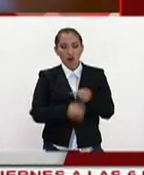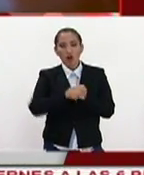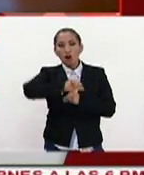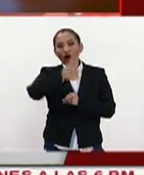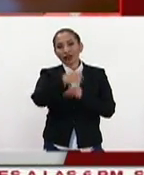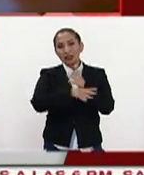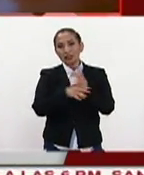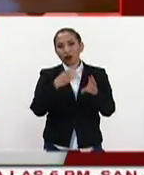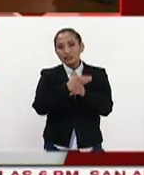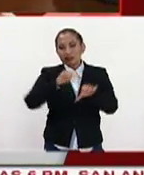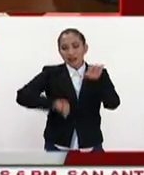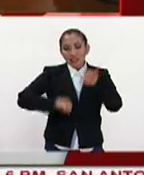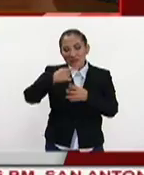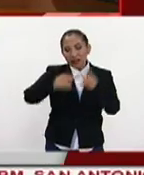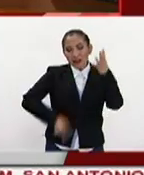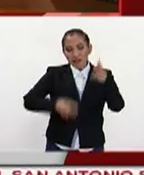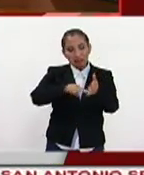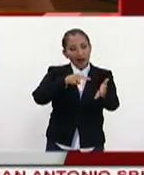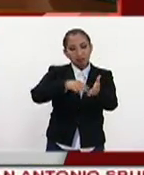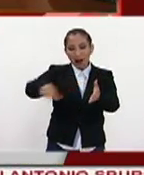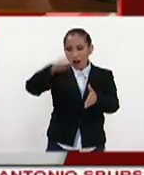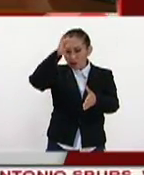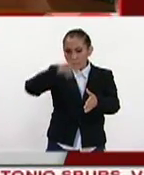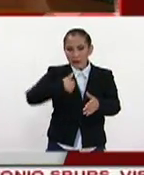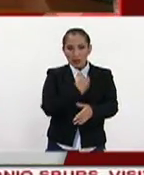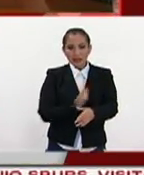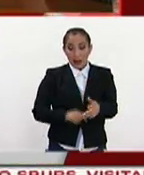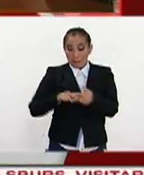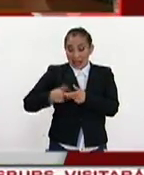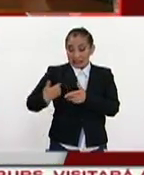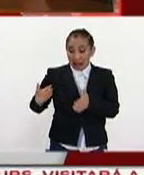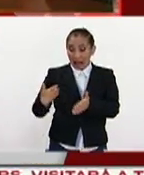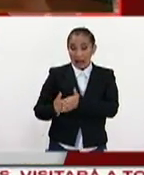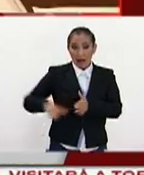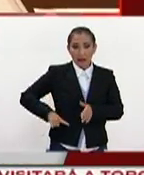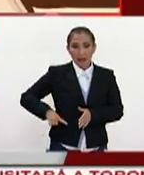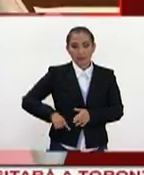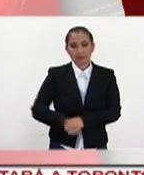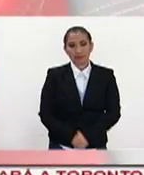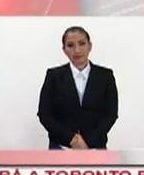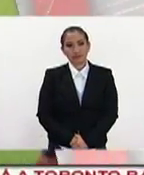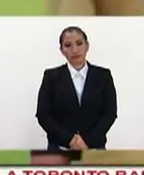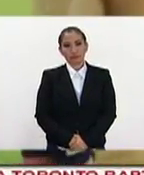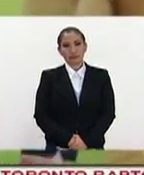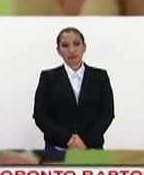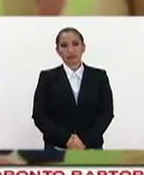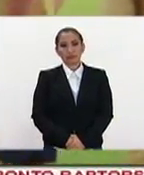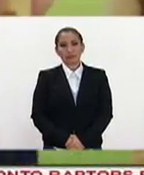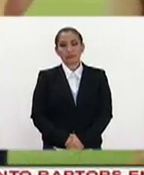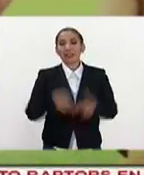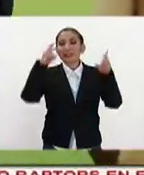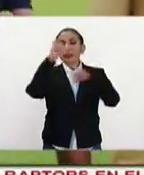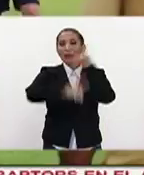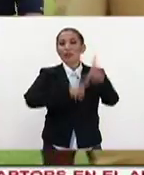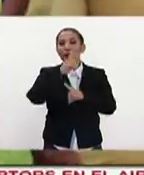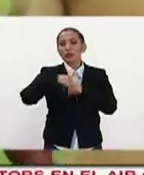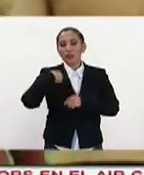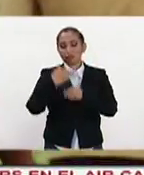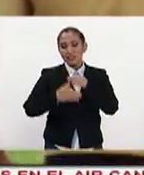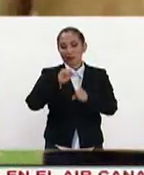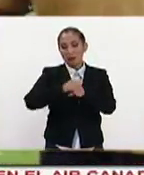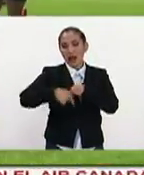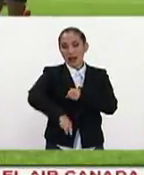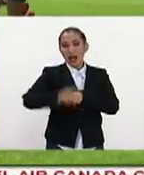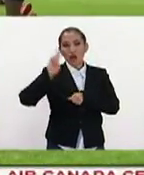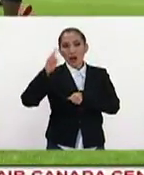otra serie de acciones ejecutivas que Trump hizo iniciando su mandato. Y en los deportes, este fin de